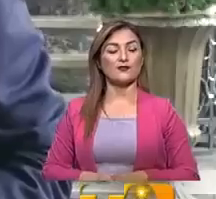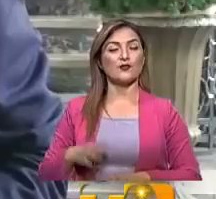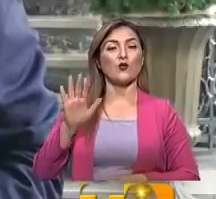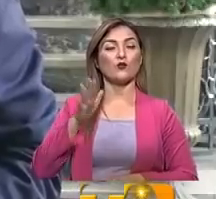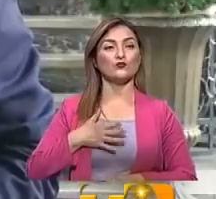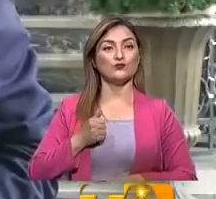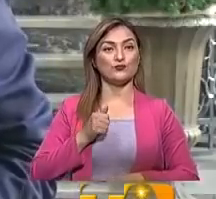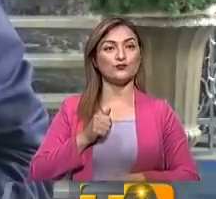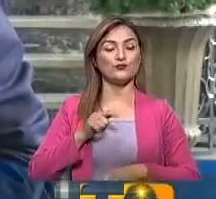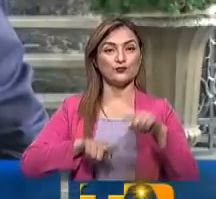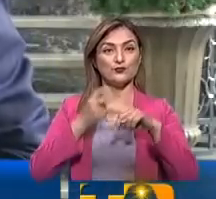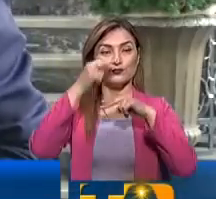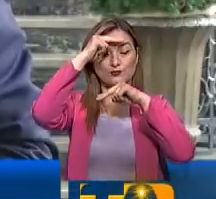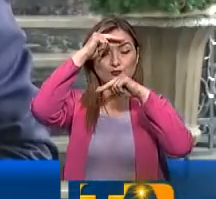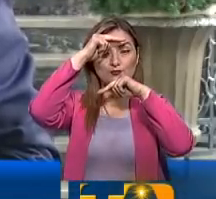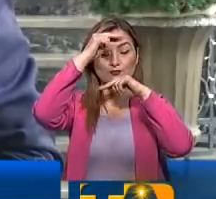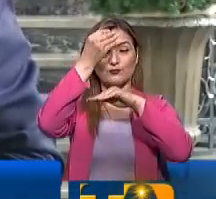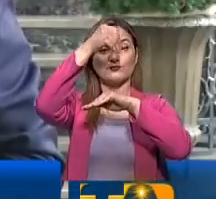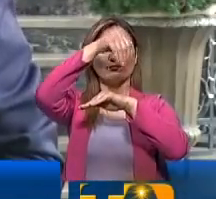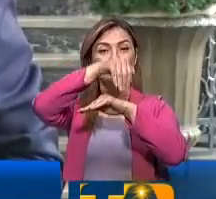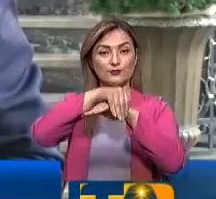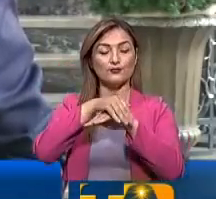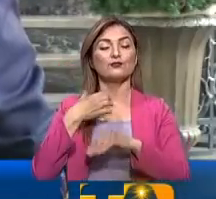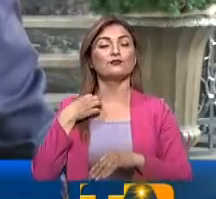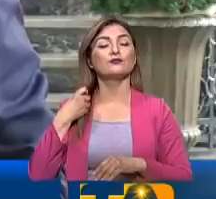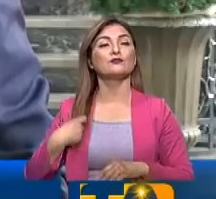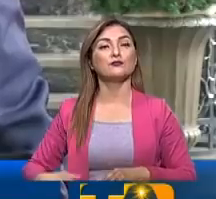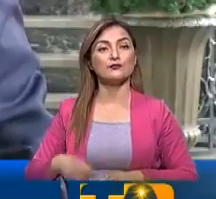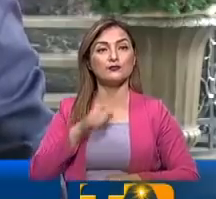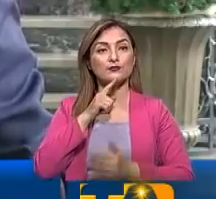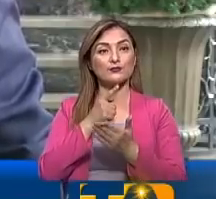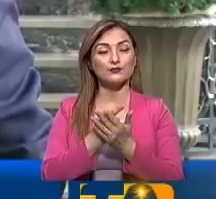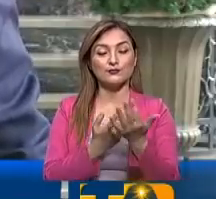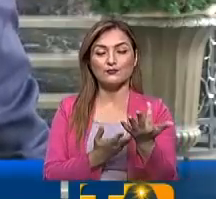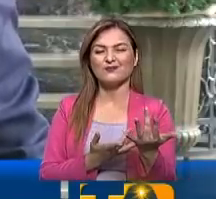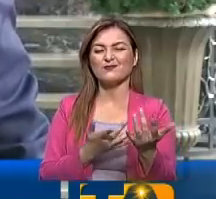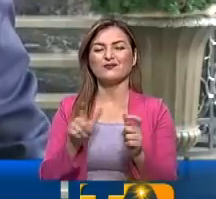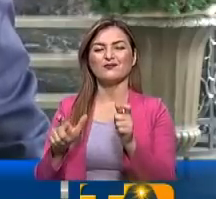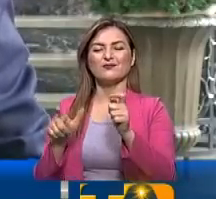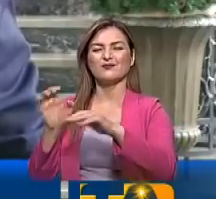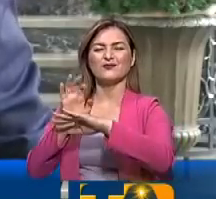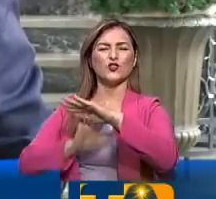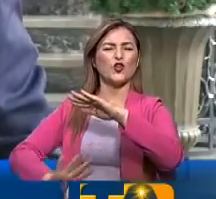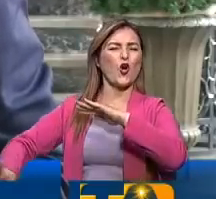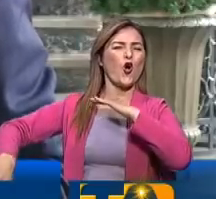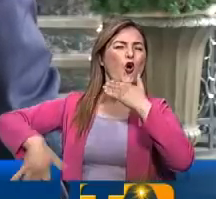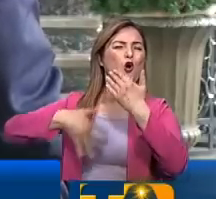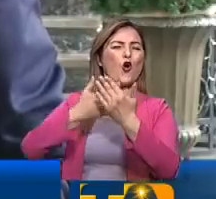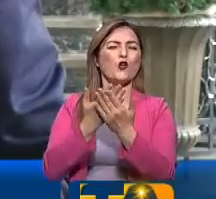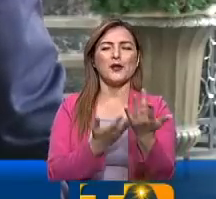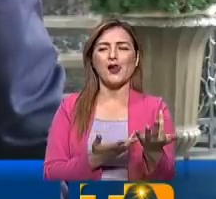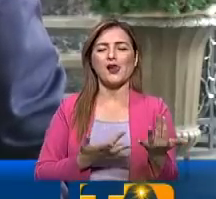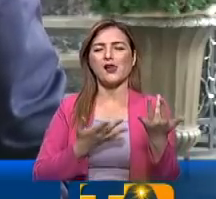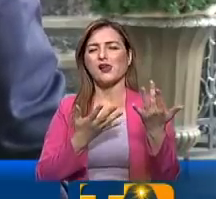Hola, ¿qué tal, Liz? Amigos televidentes, muy buenas tardes. En efecto, hay expectativa a nivel nacional respecto del anunciado pronunciamiento